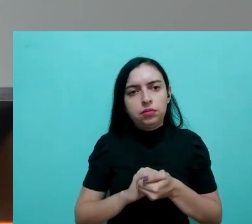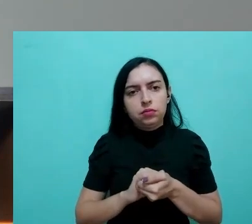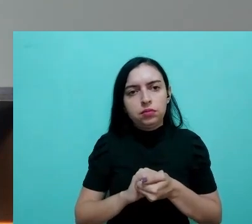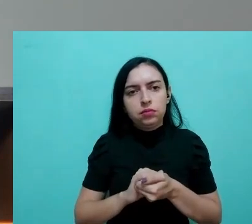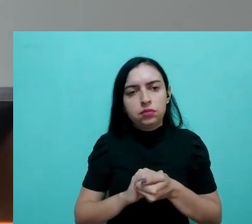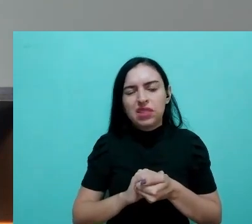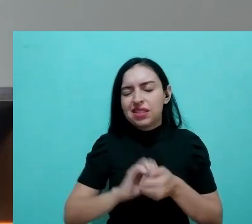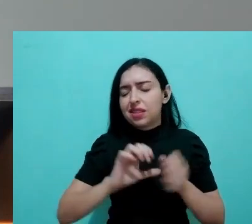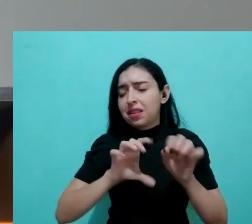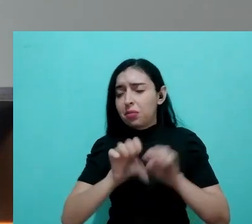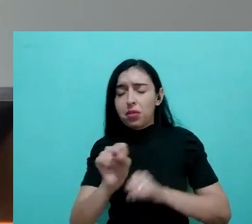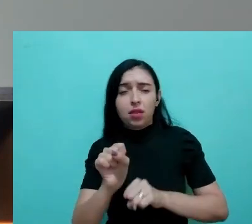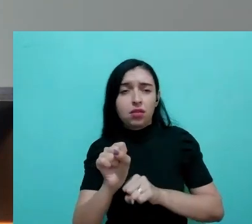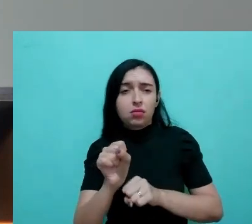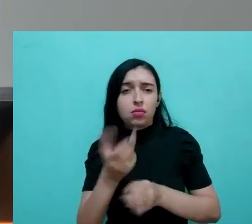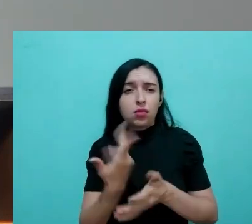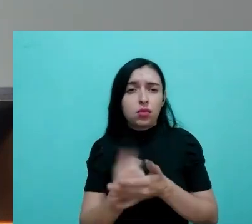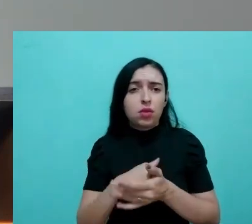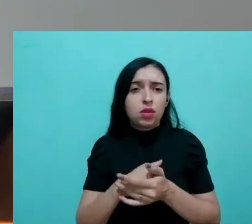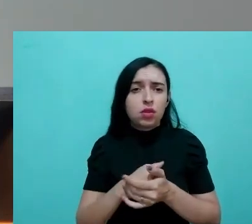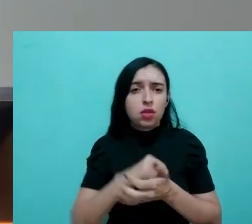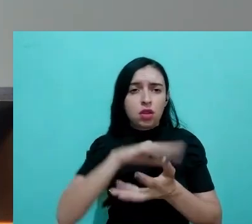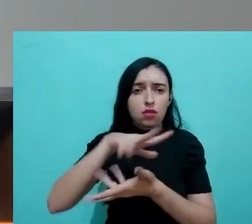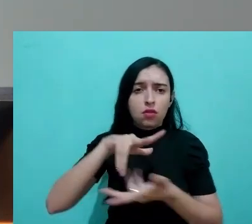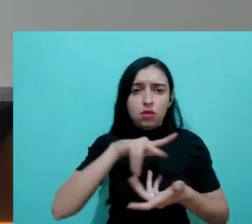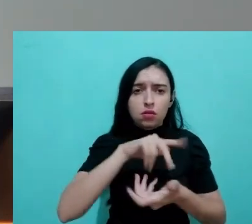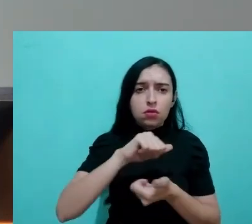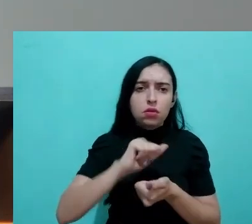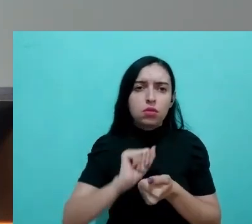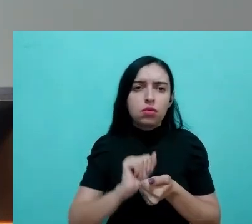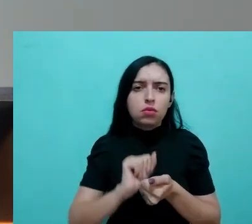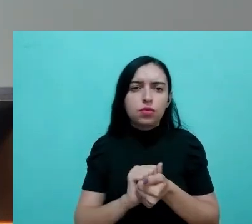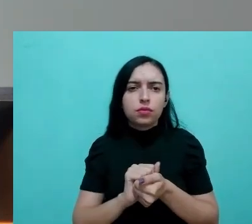destruidos por los revolucionarios fueron los